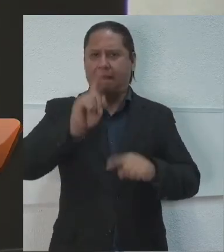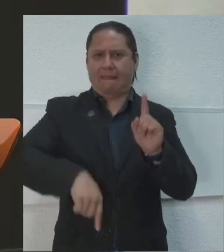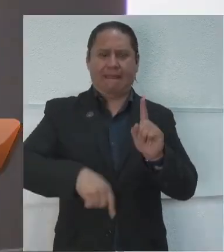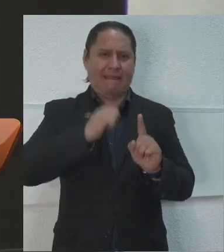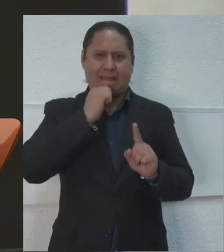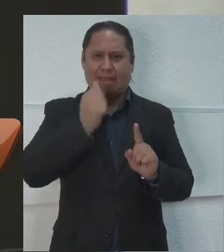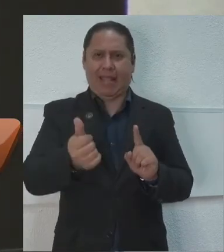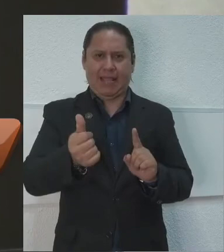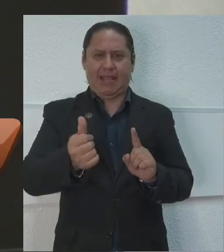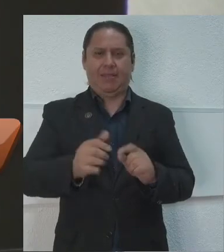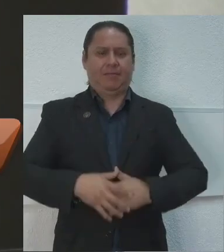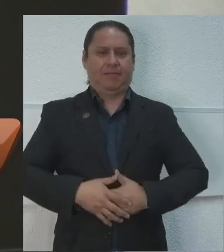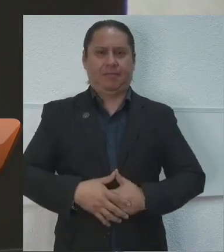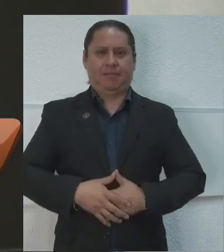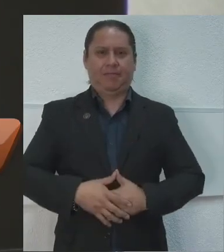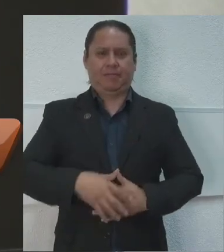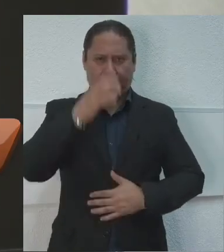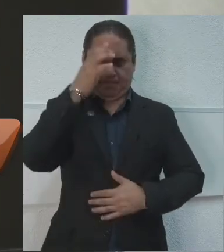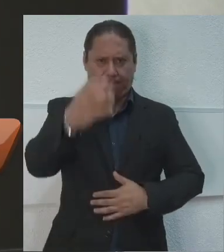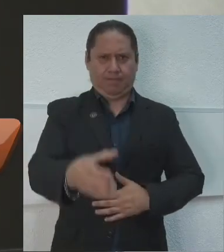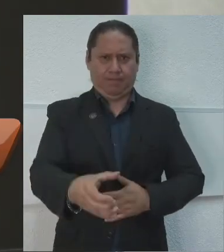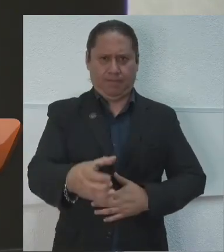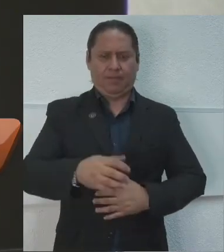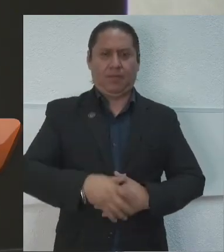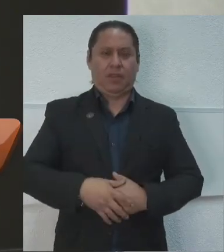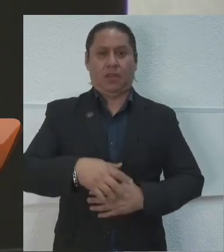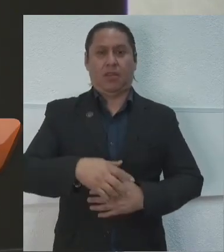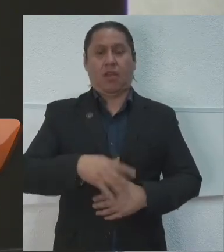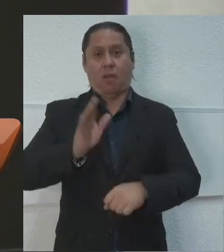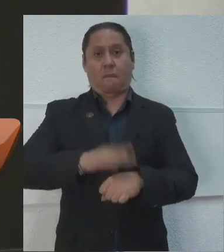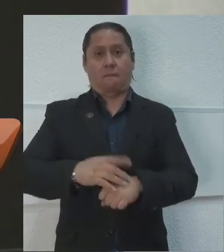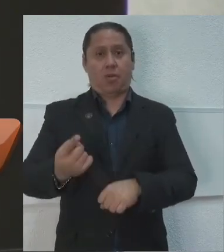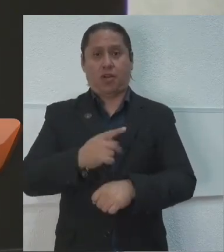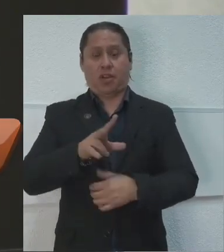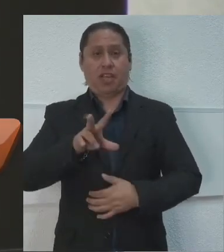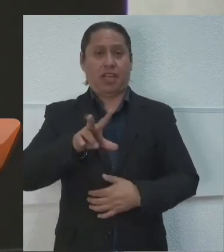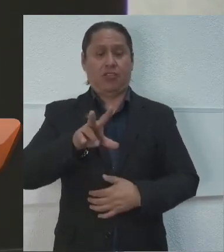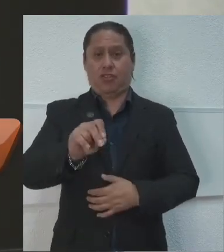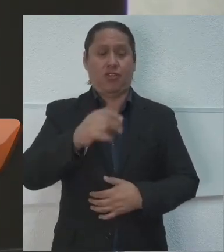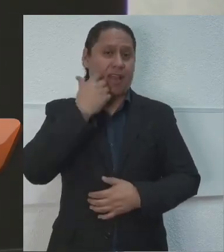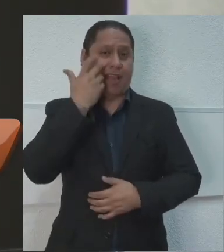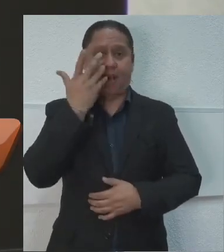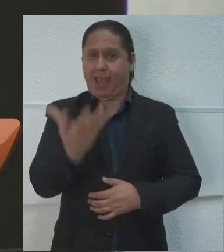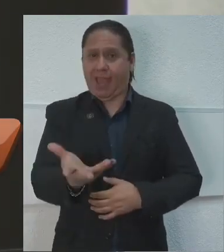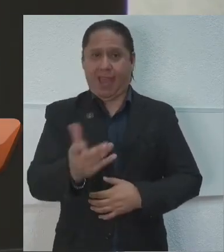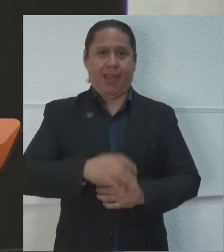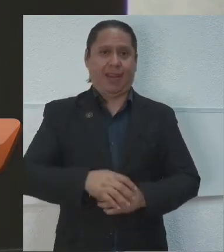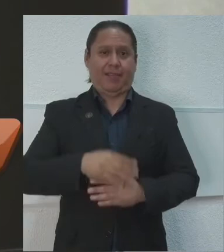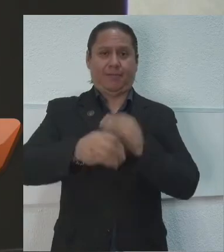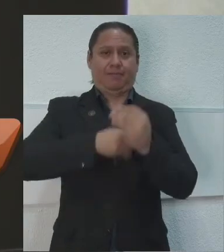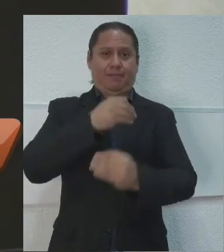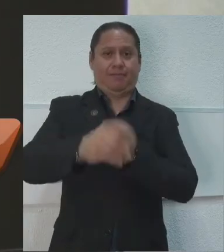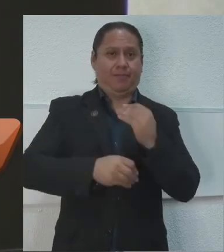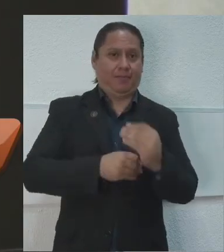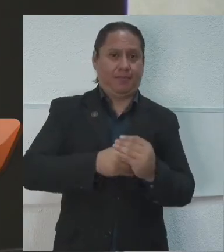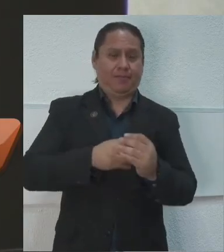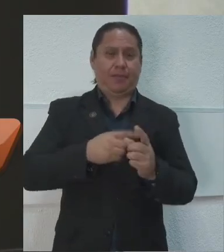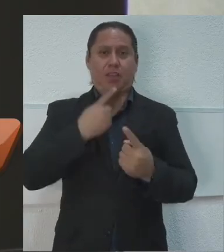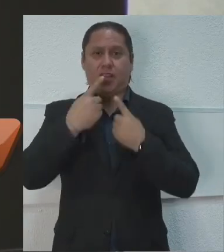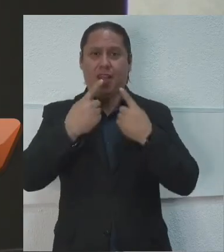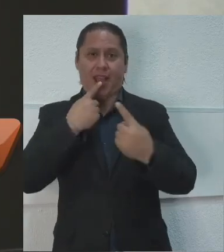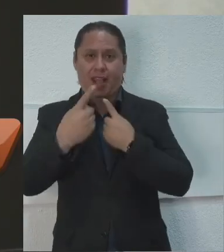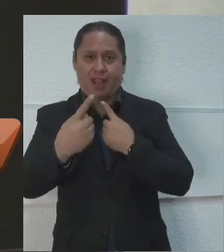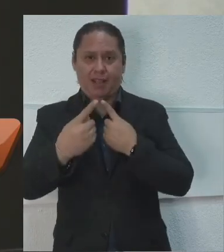coma. Es cierto, pero porque no han estado dispuestos a la discusión, al